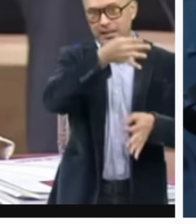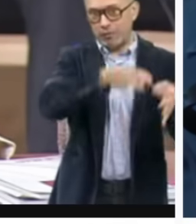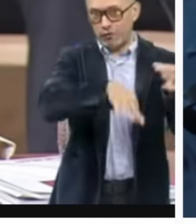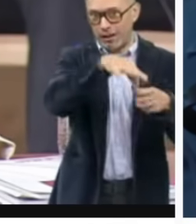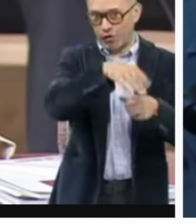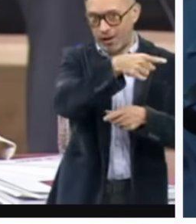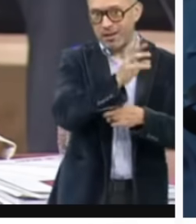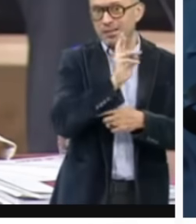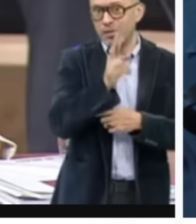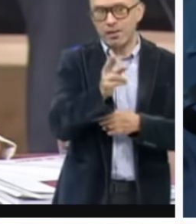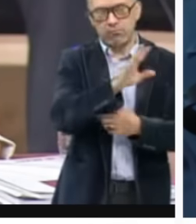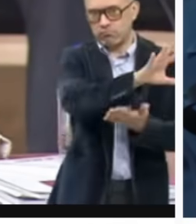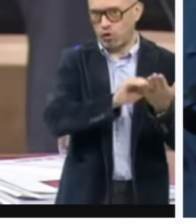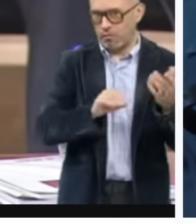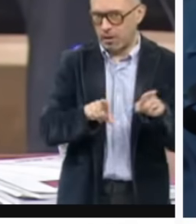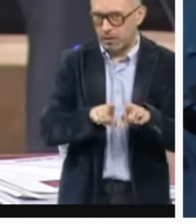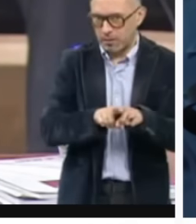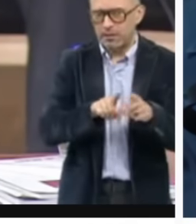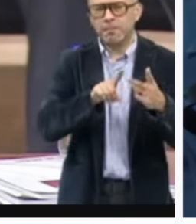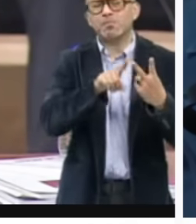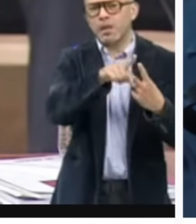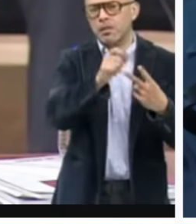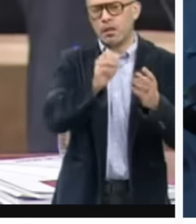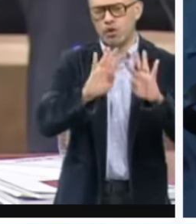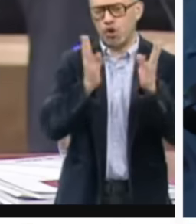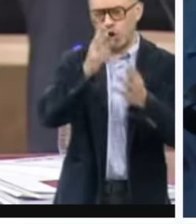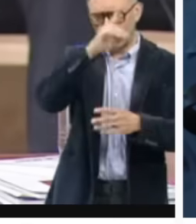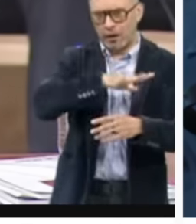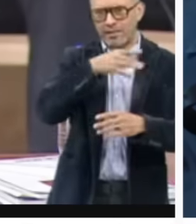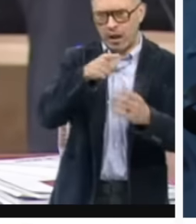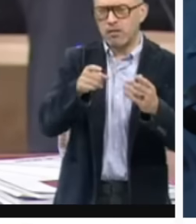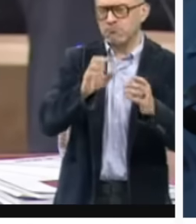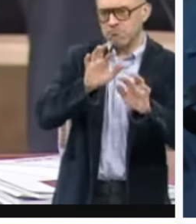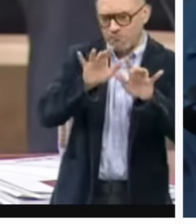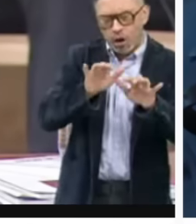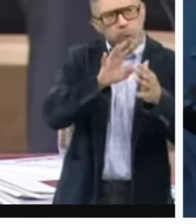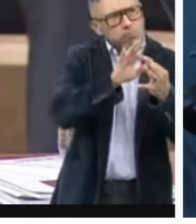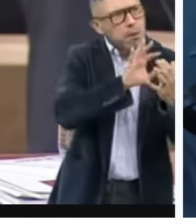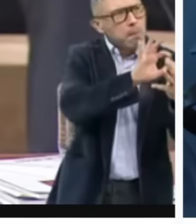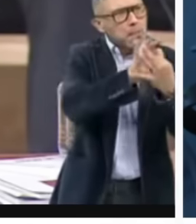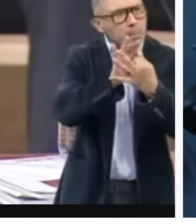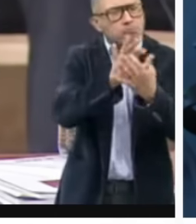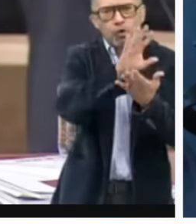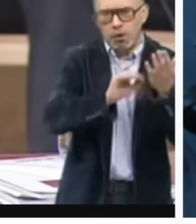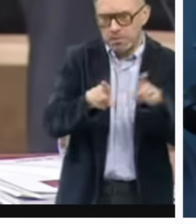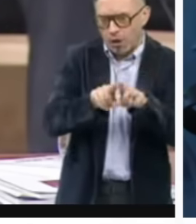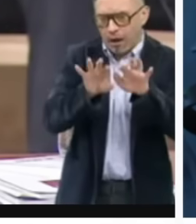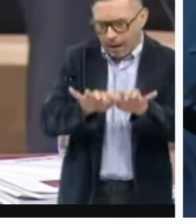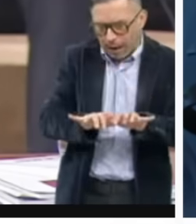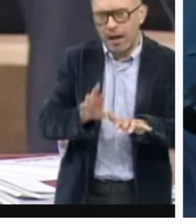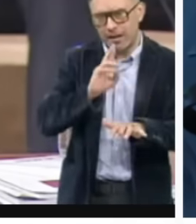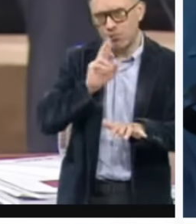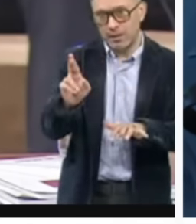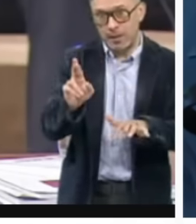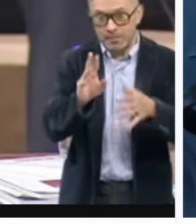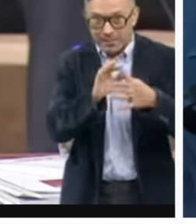este Consejo General en otras resoluciones, y a partir de eso se construye la respuesta. Por estas razones me separaré